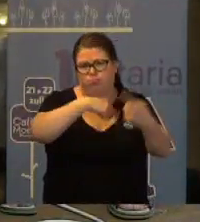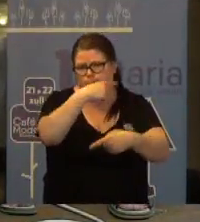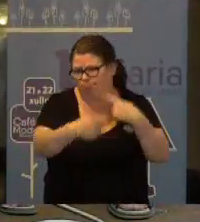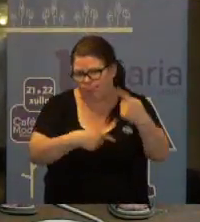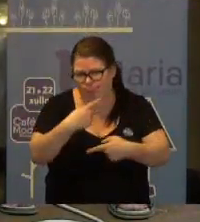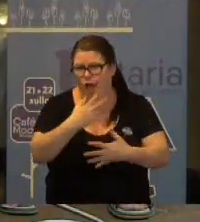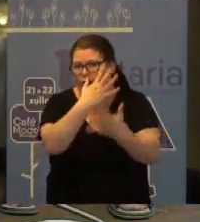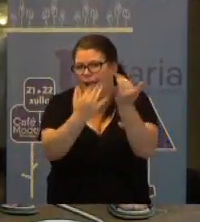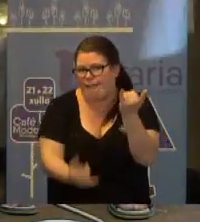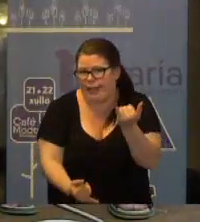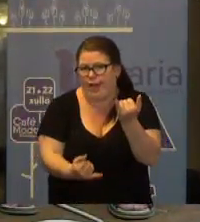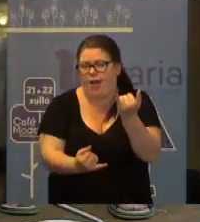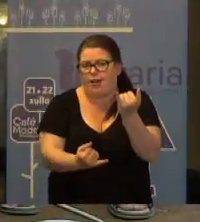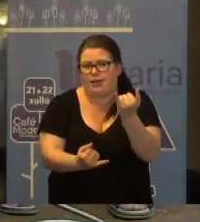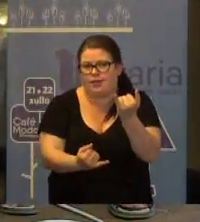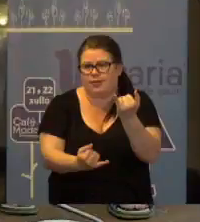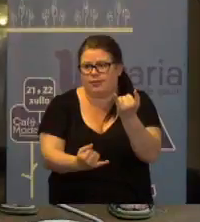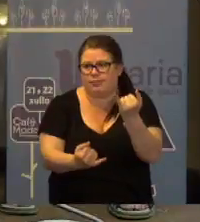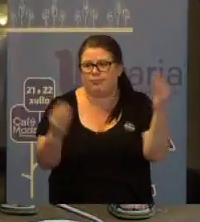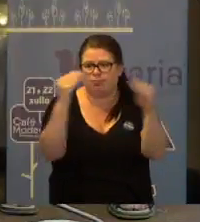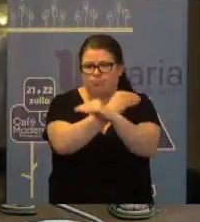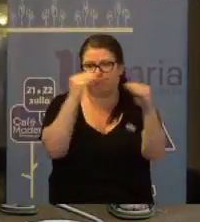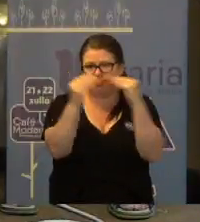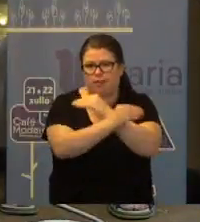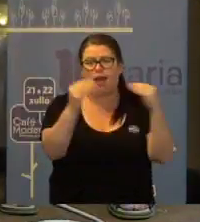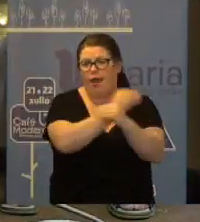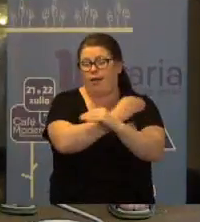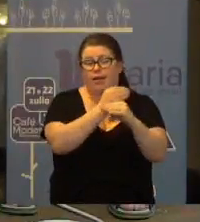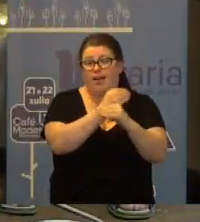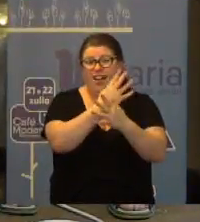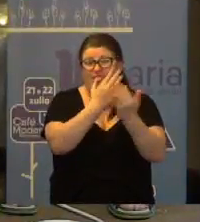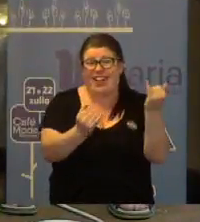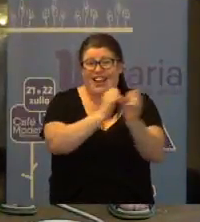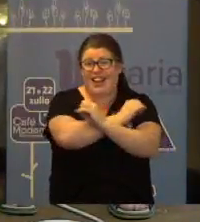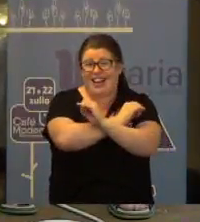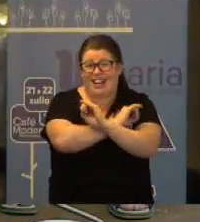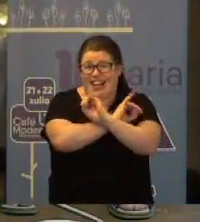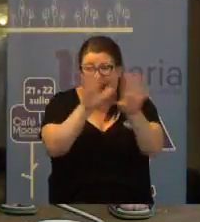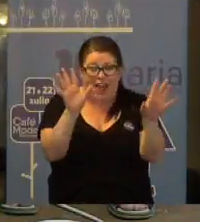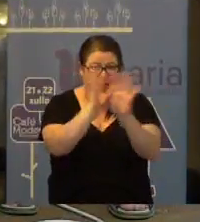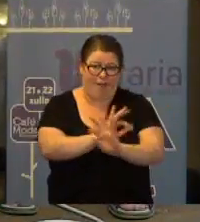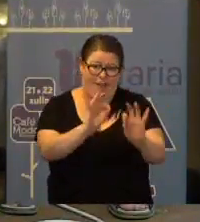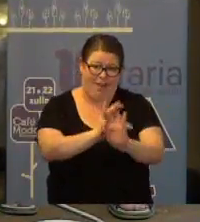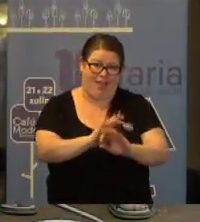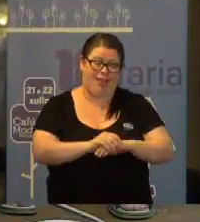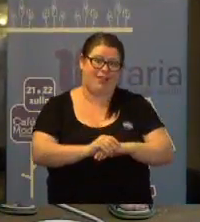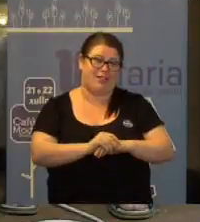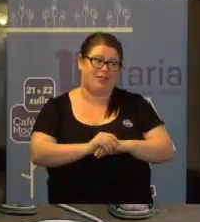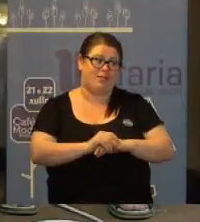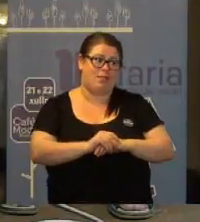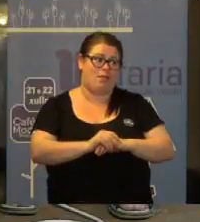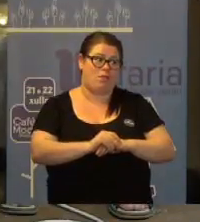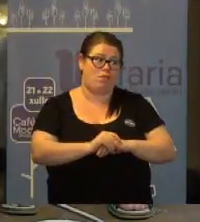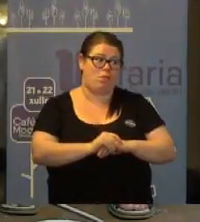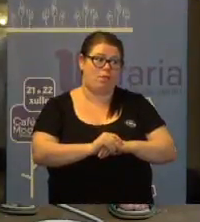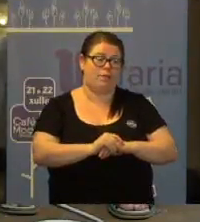final nin se solucionan en clave favorable aos que teñen a posición A, nin en clave favorable aos que teñen a posición